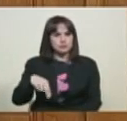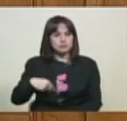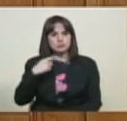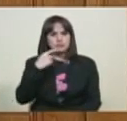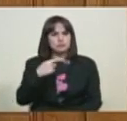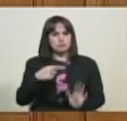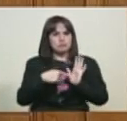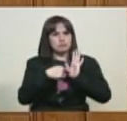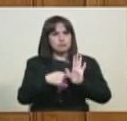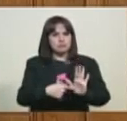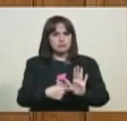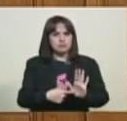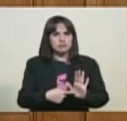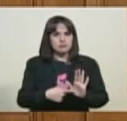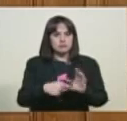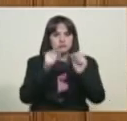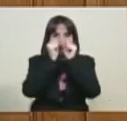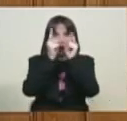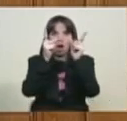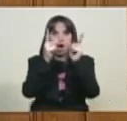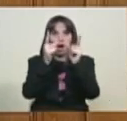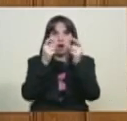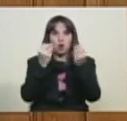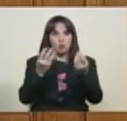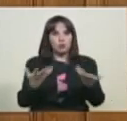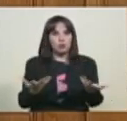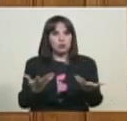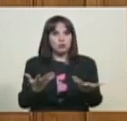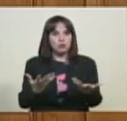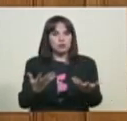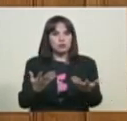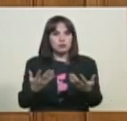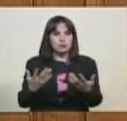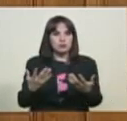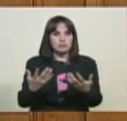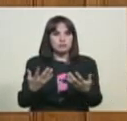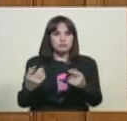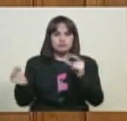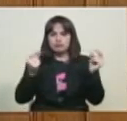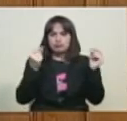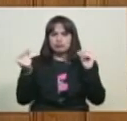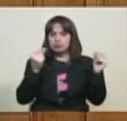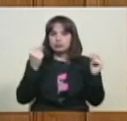capaces de sorprender en las batallas de ideas.